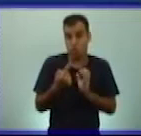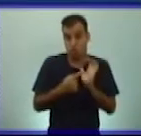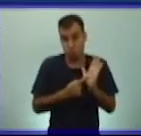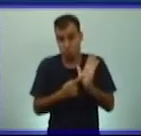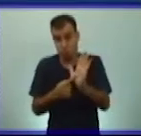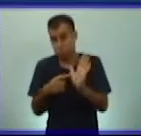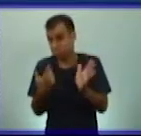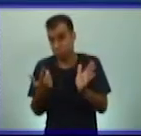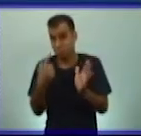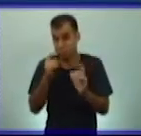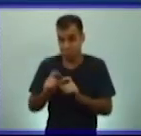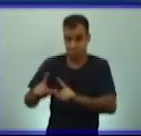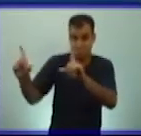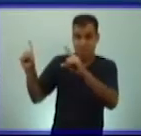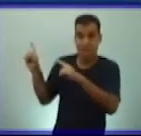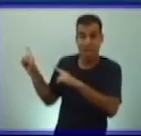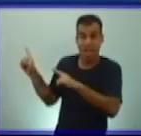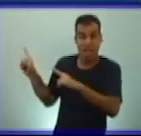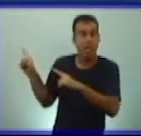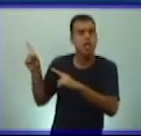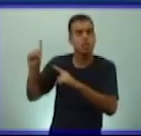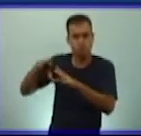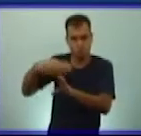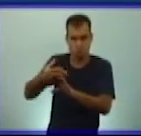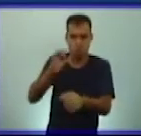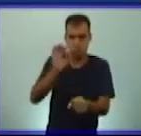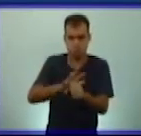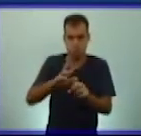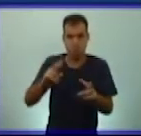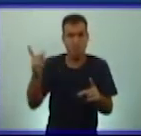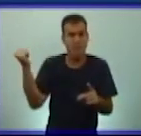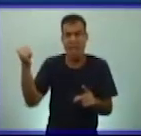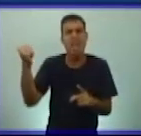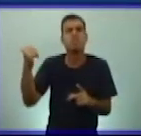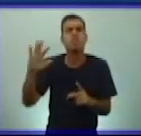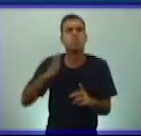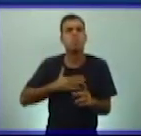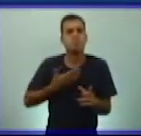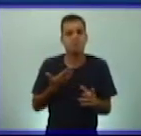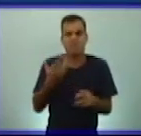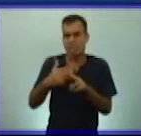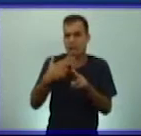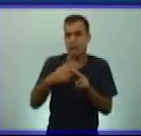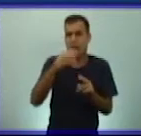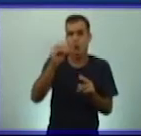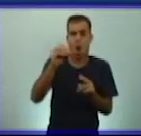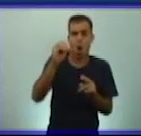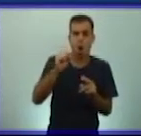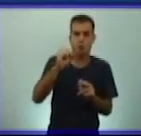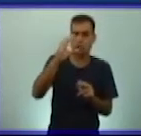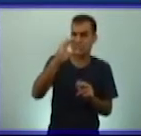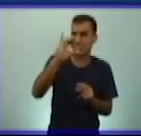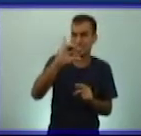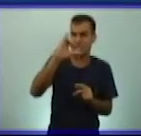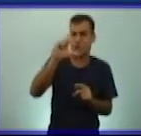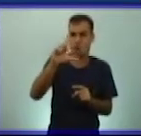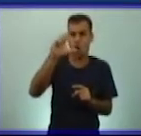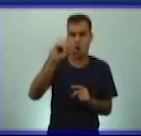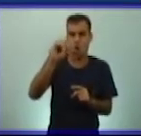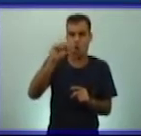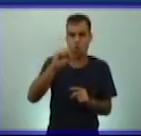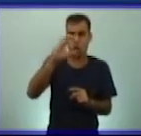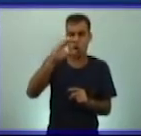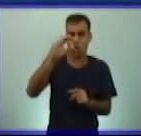una situación que luego retomaríamos: un osciloscopio, que es un instrumento que nos permite valorar la señal de tensión,